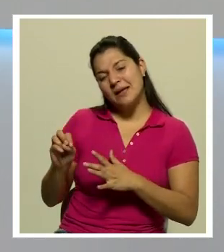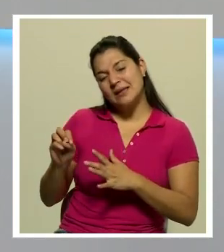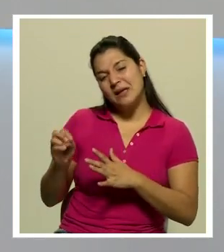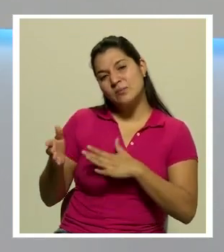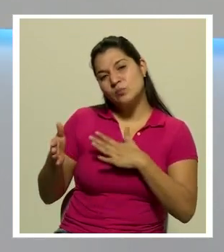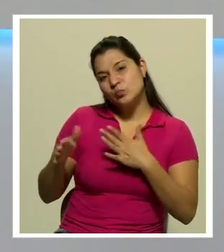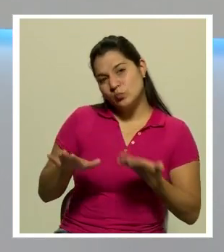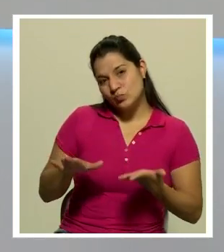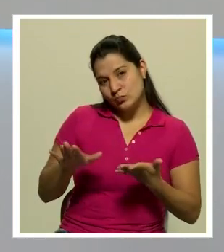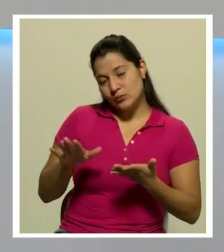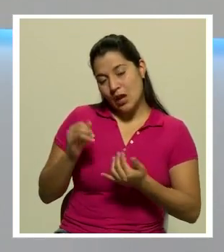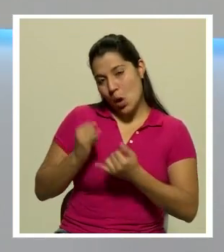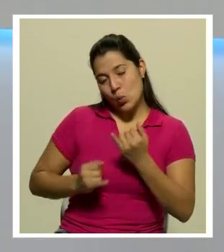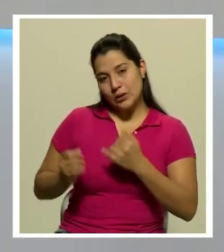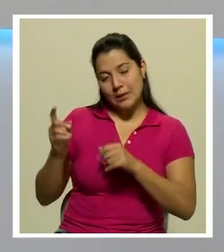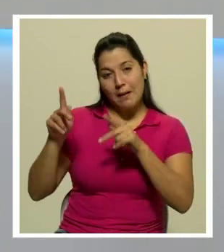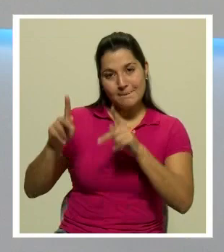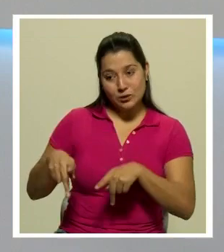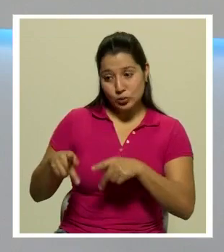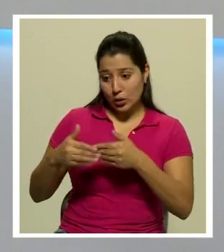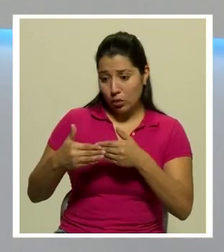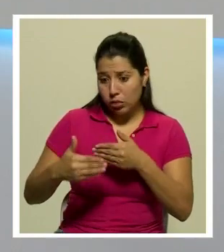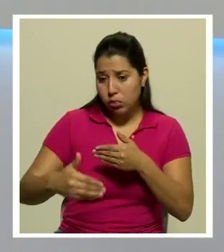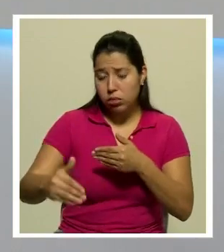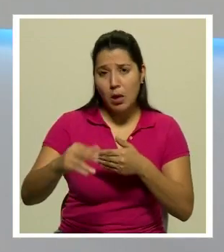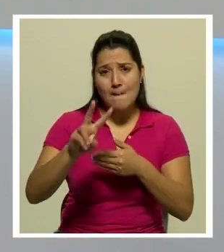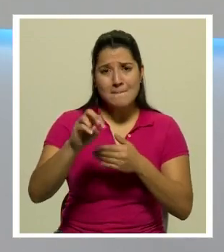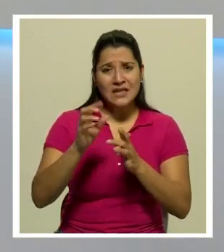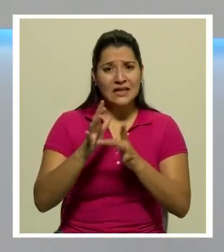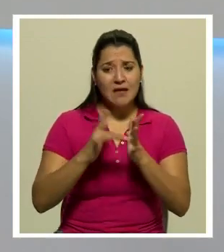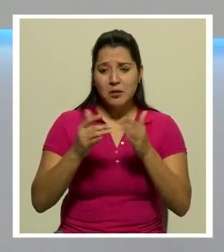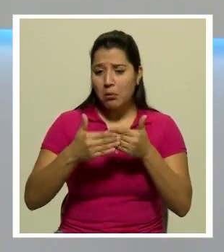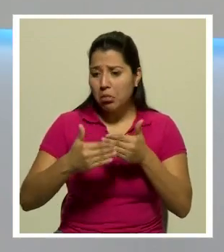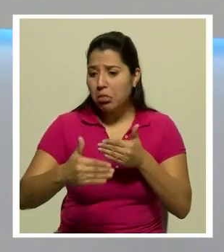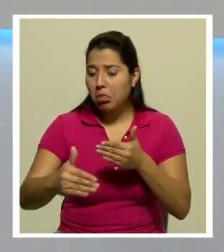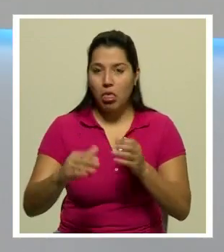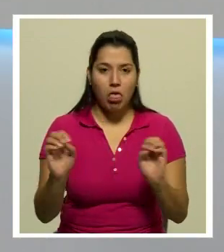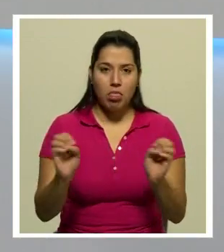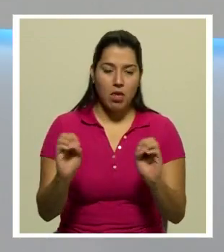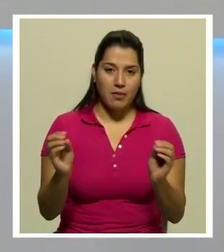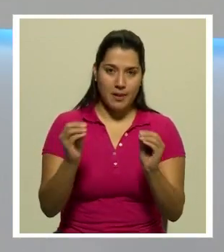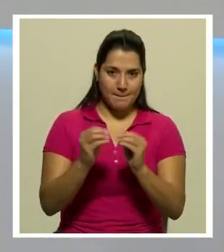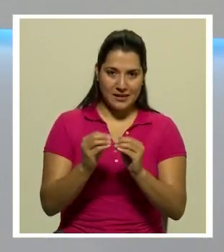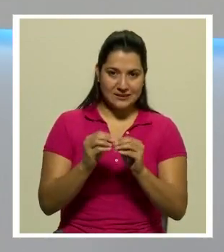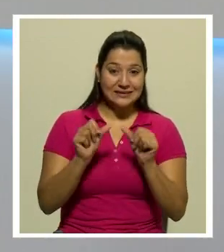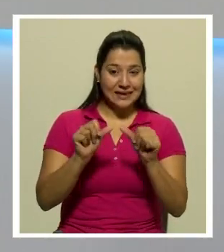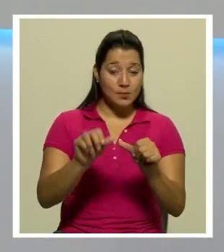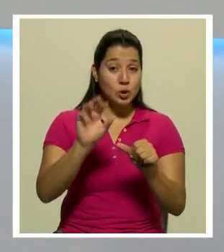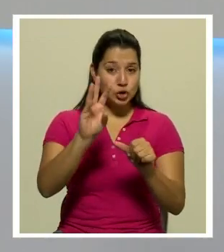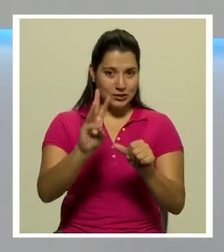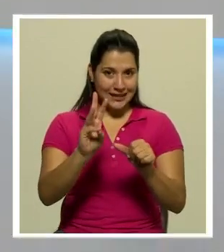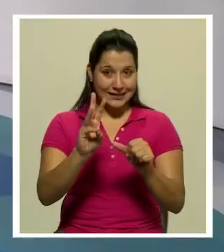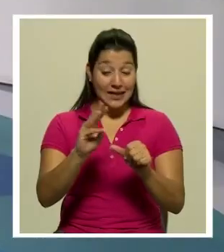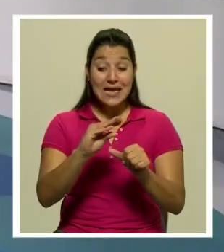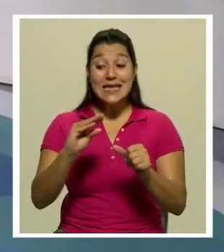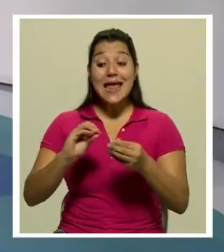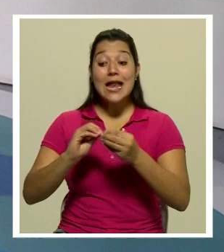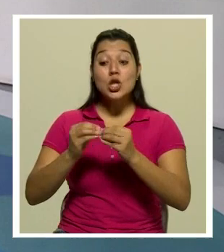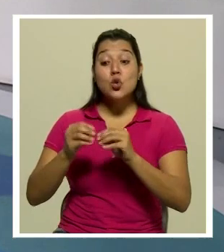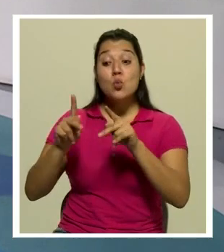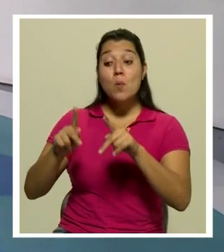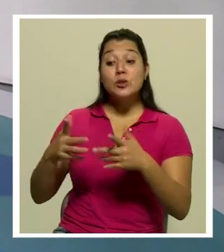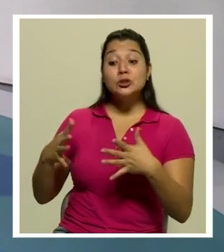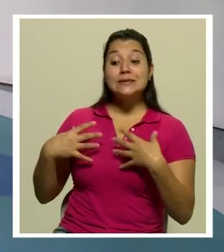persona, estamos clavados en 6 y no nos hemos movido de ahí. Nuestra curva de recuperados